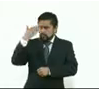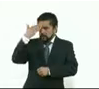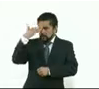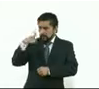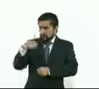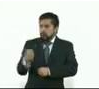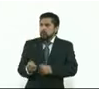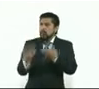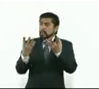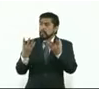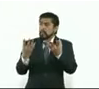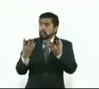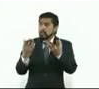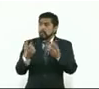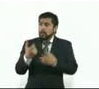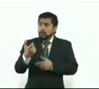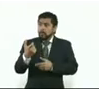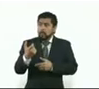1.600.